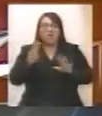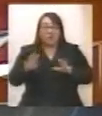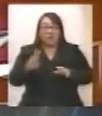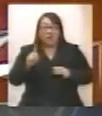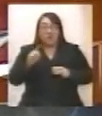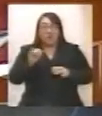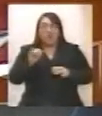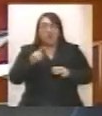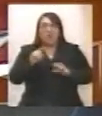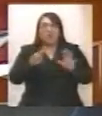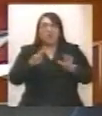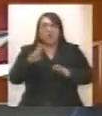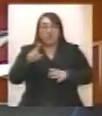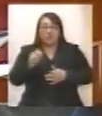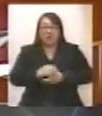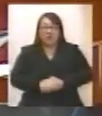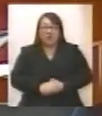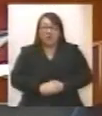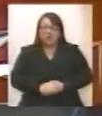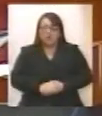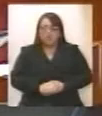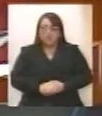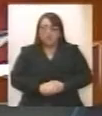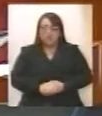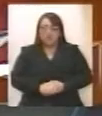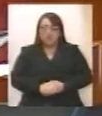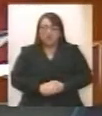1929 y 1930.